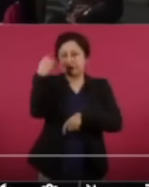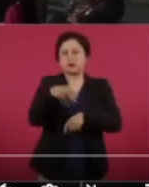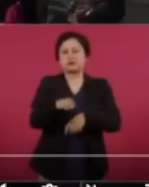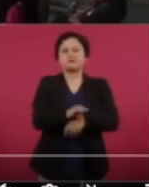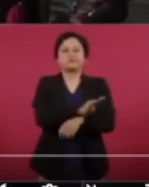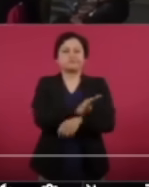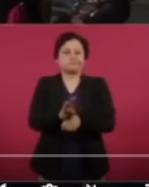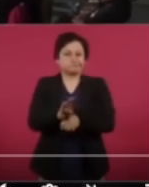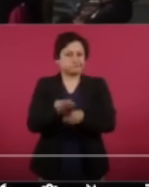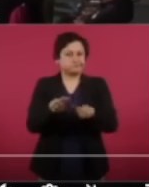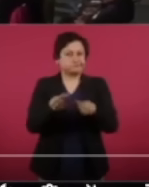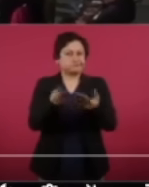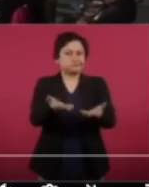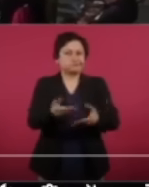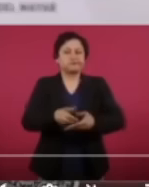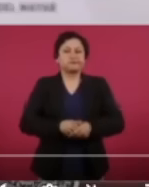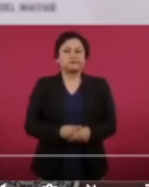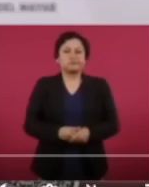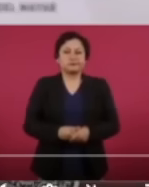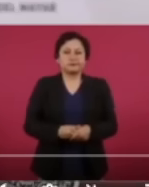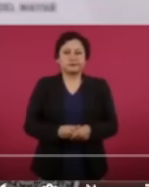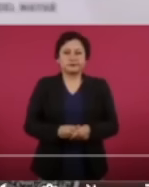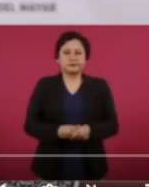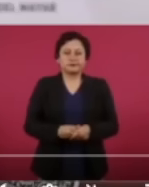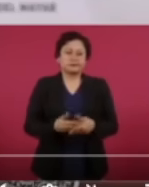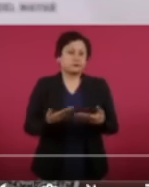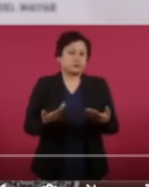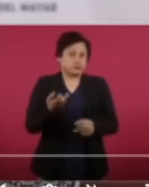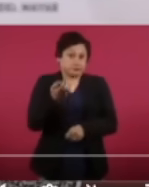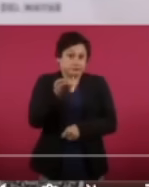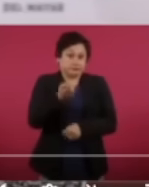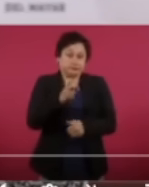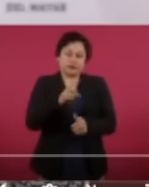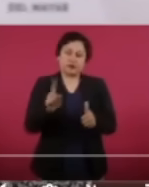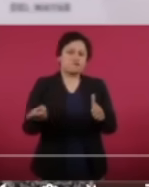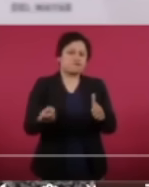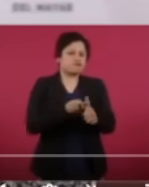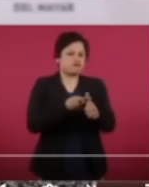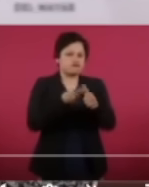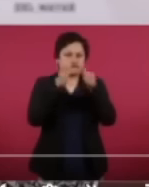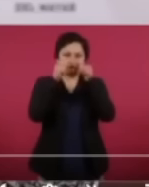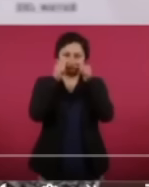eh que es una prioridad es